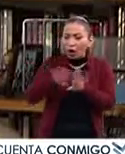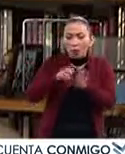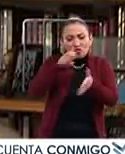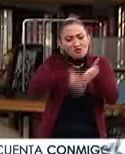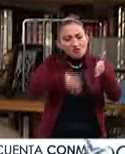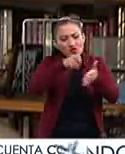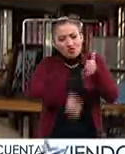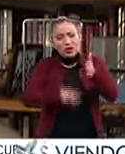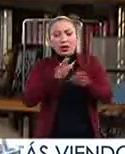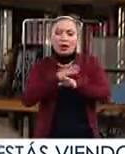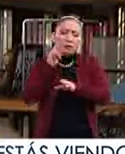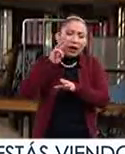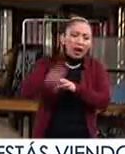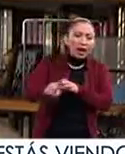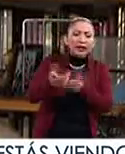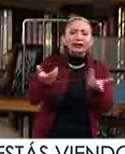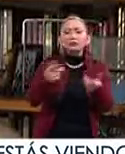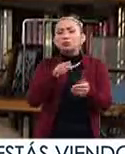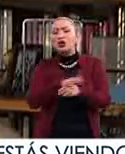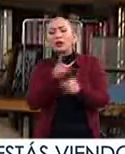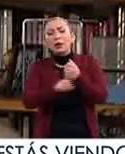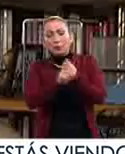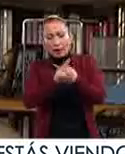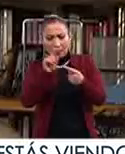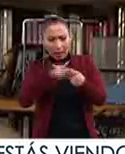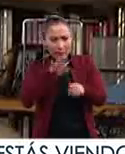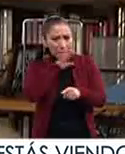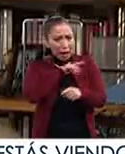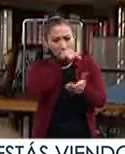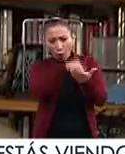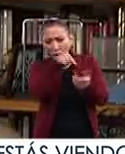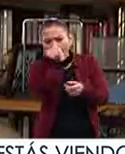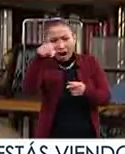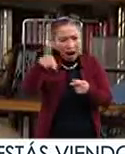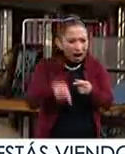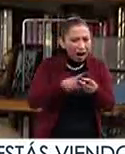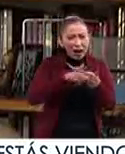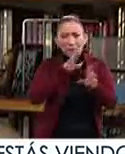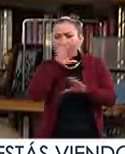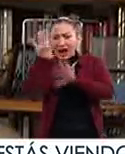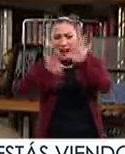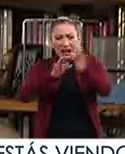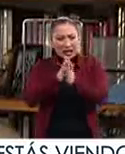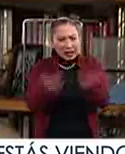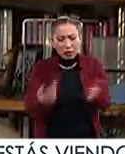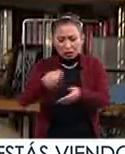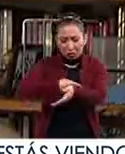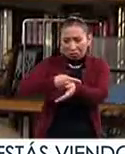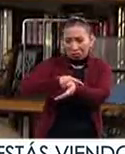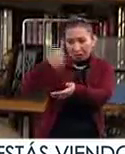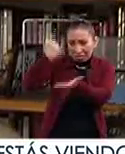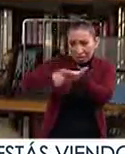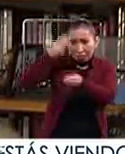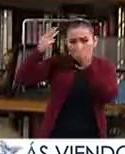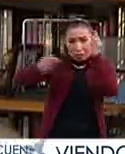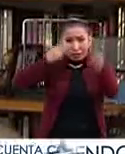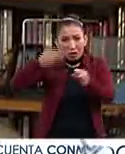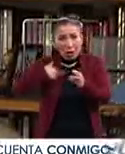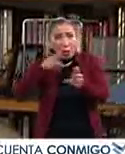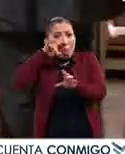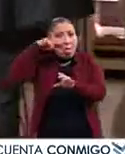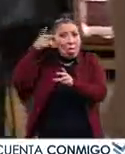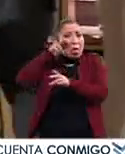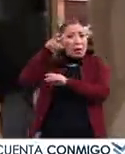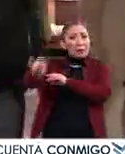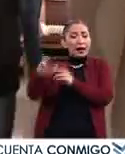razones por las que no lo son. Mal ubicadas, mala administración, mala selección de libros, escondidas en un museo sin salida a la